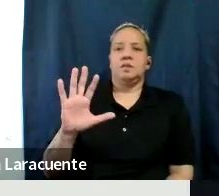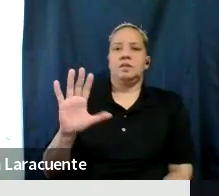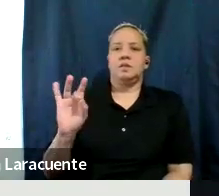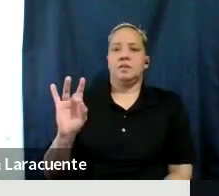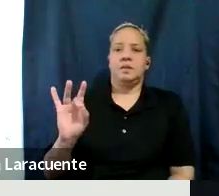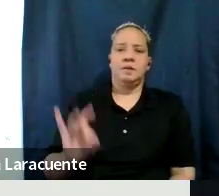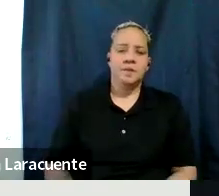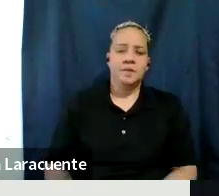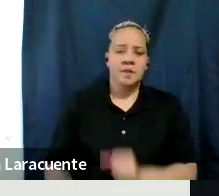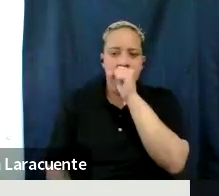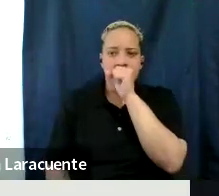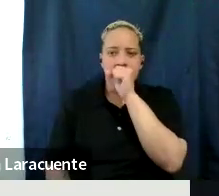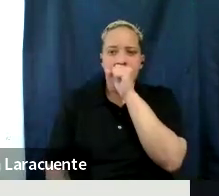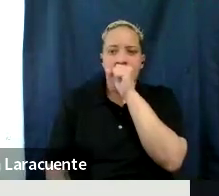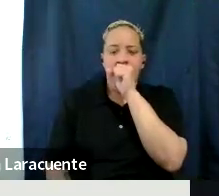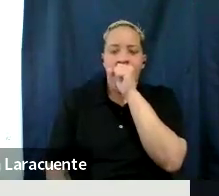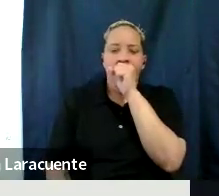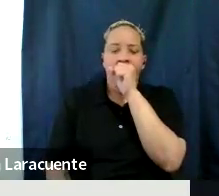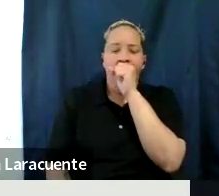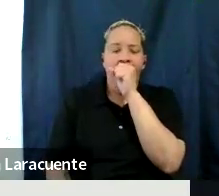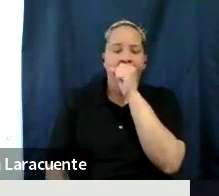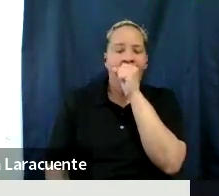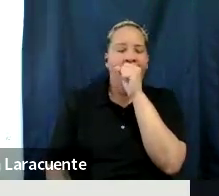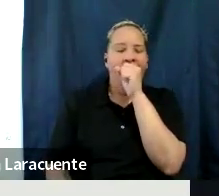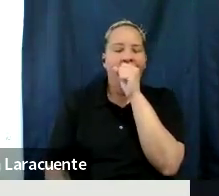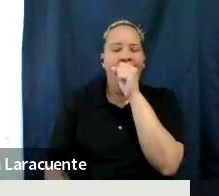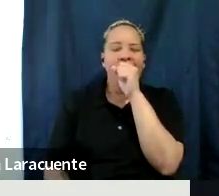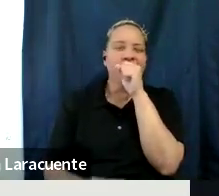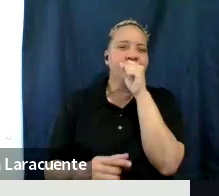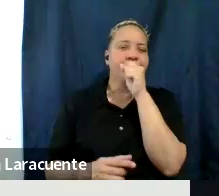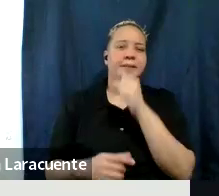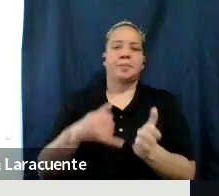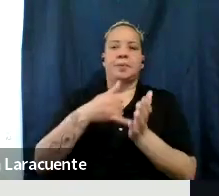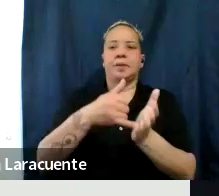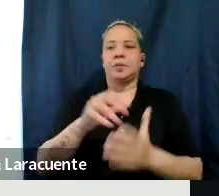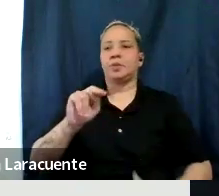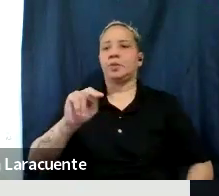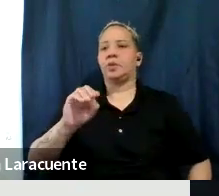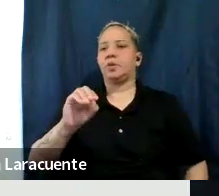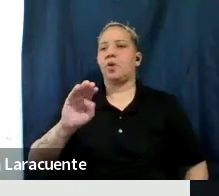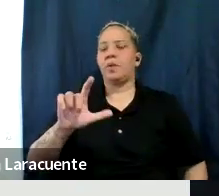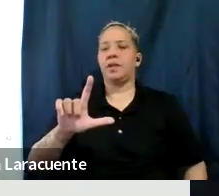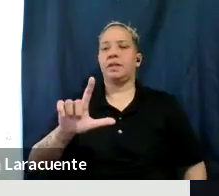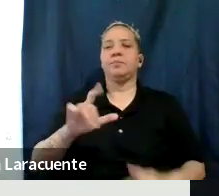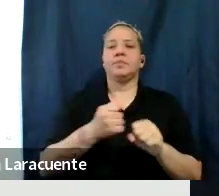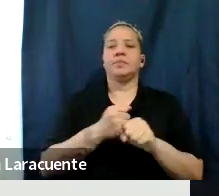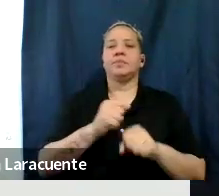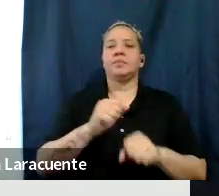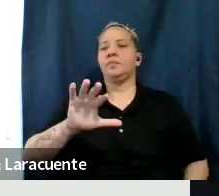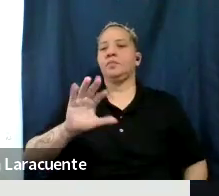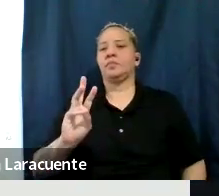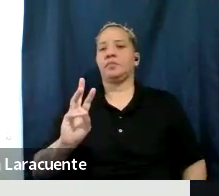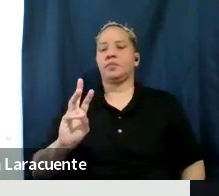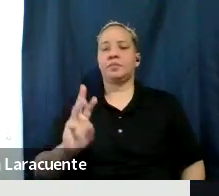1958, previamente obtener el Premio Nobel de Literatura en el año 56. Por tanto, ese primer viaje va a